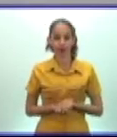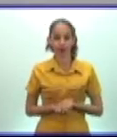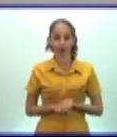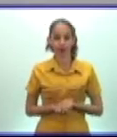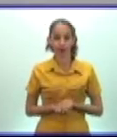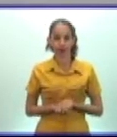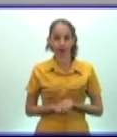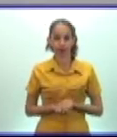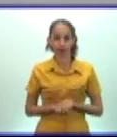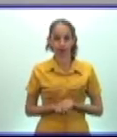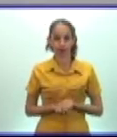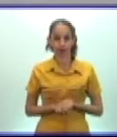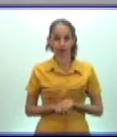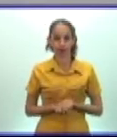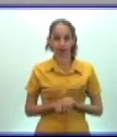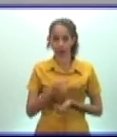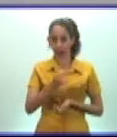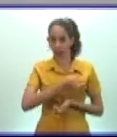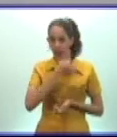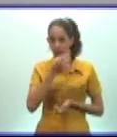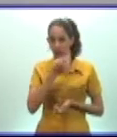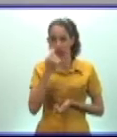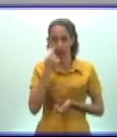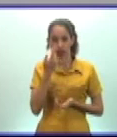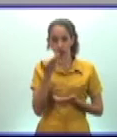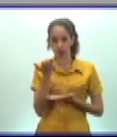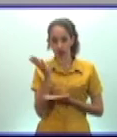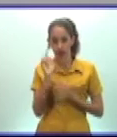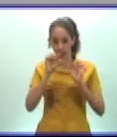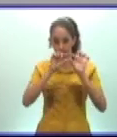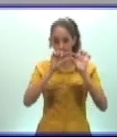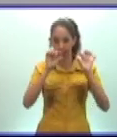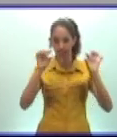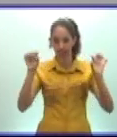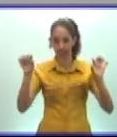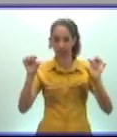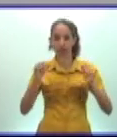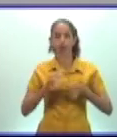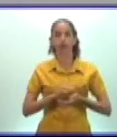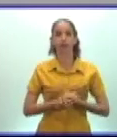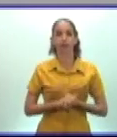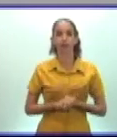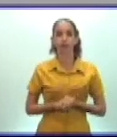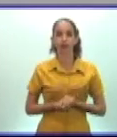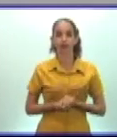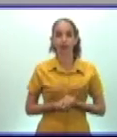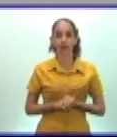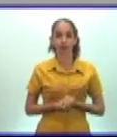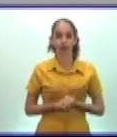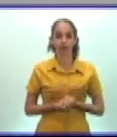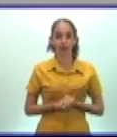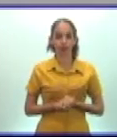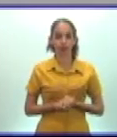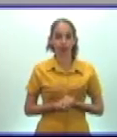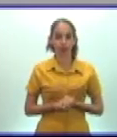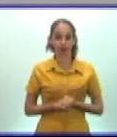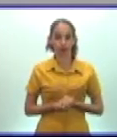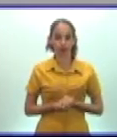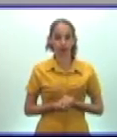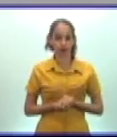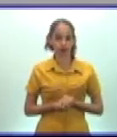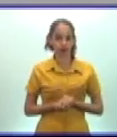Sean las funciones f en x igual a 2x menos 3, g en x igual a x cuadrado menos 5x más